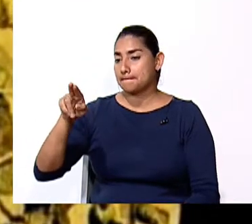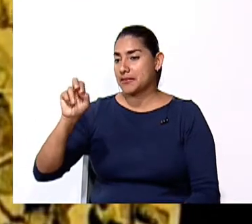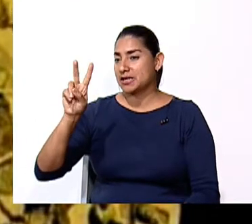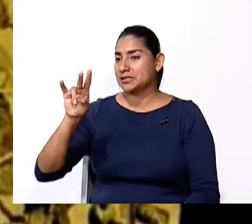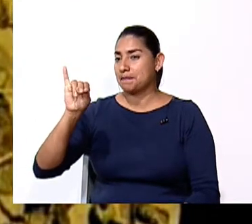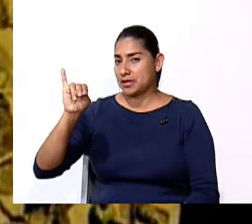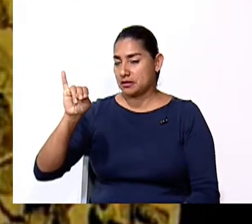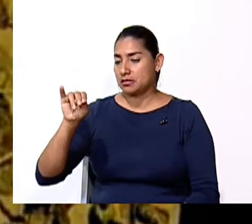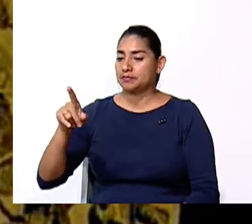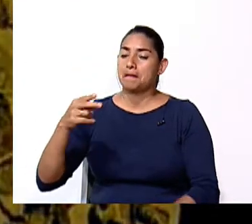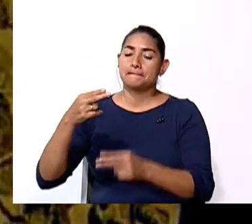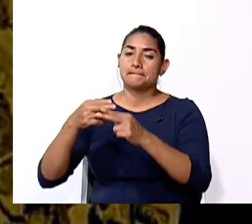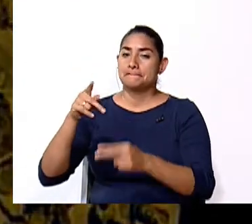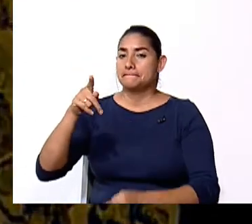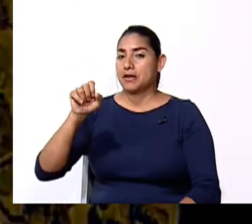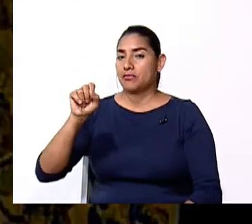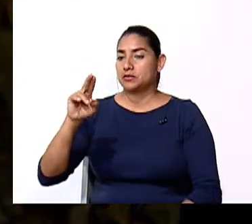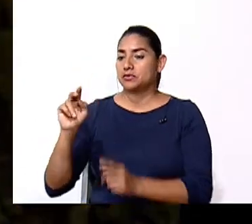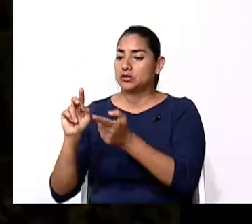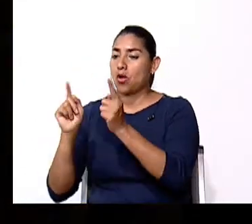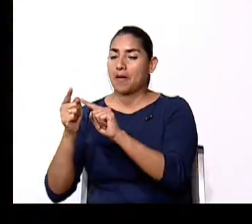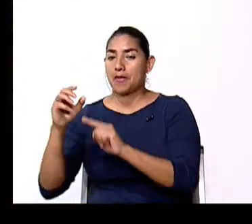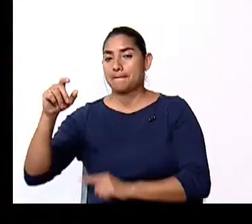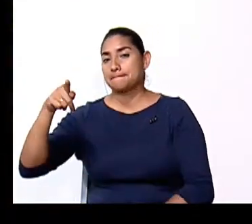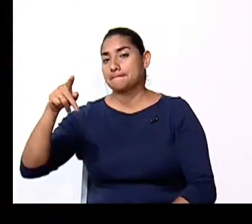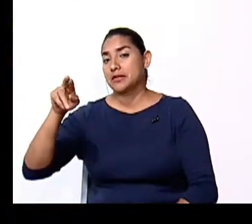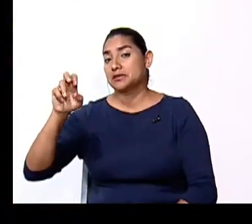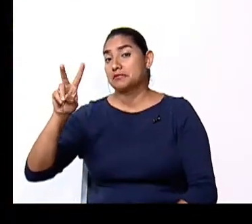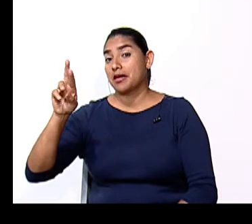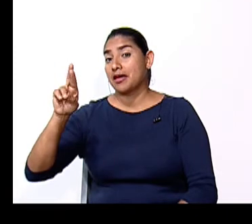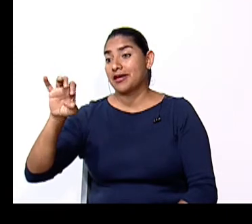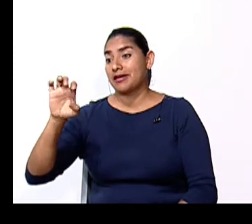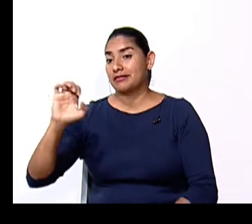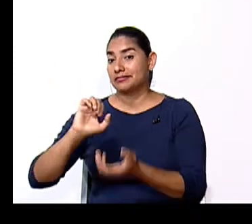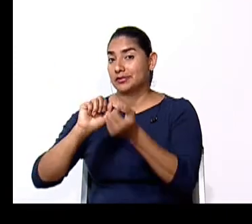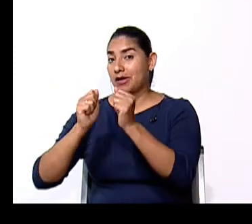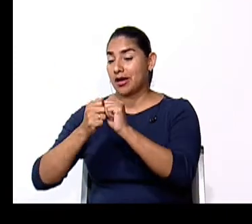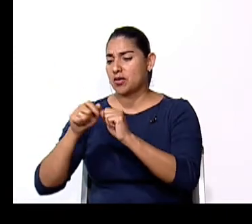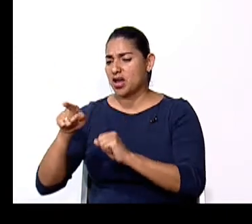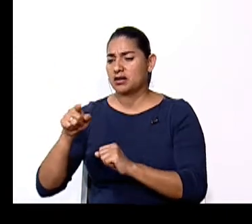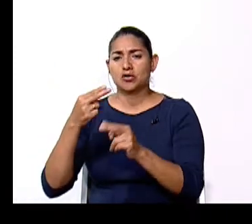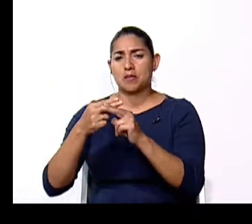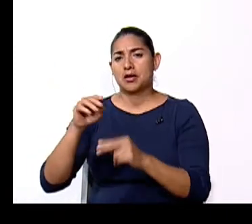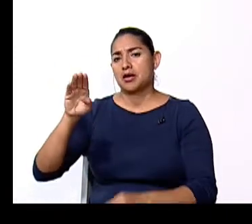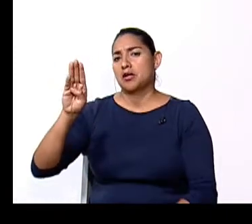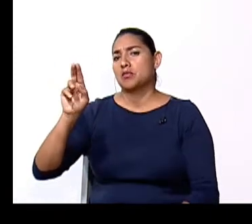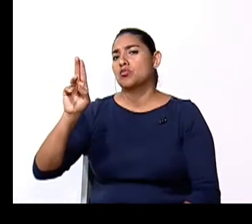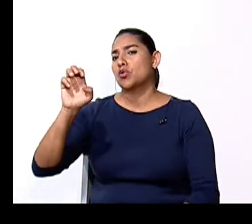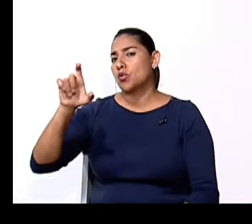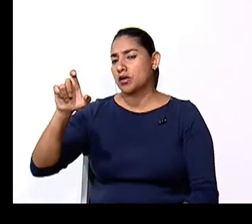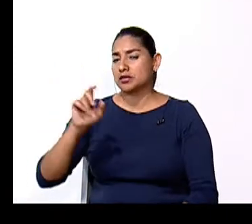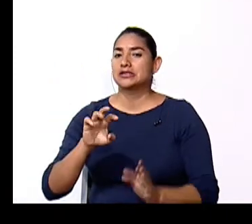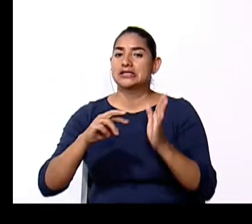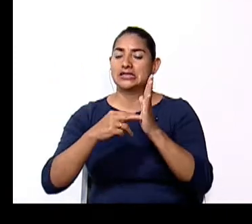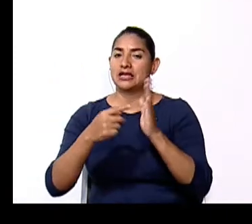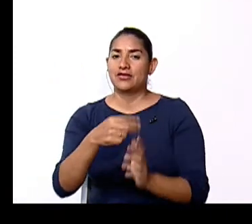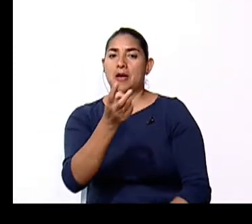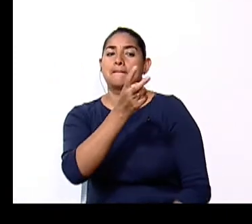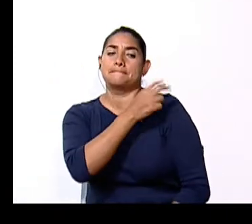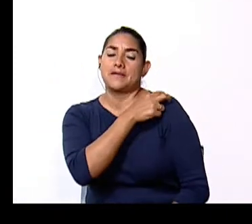Indias. Y no, estaban en América. Por lo tanto, le podemos llamar aborígenes o autóctonos,